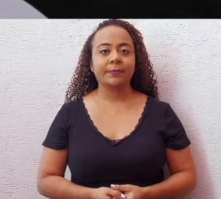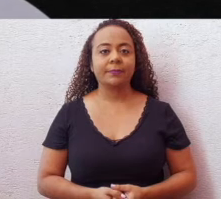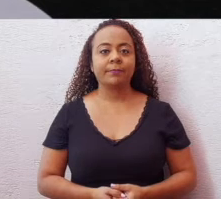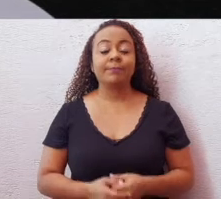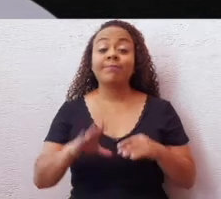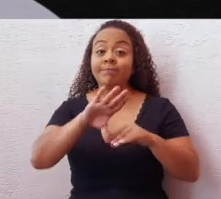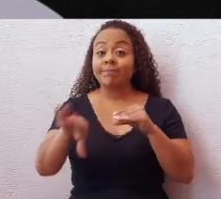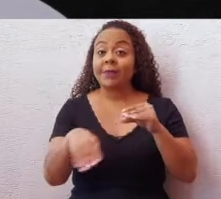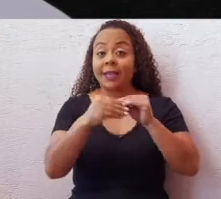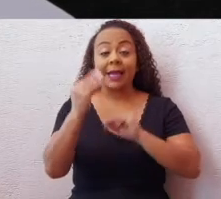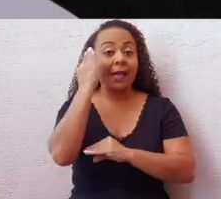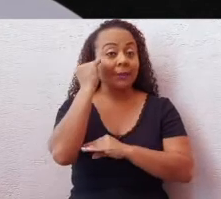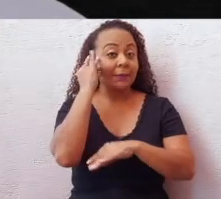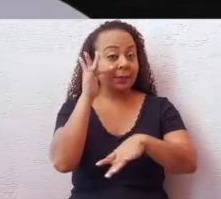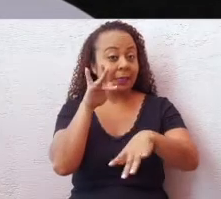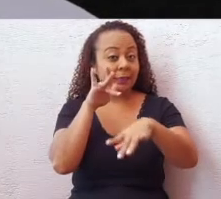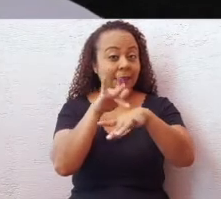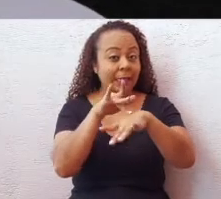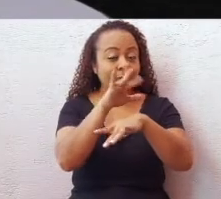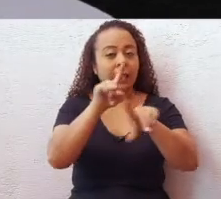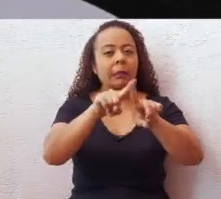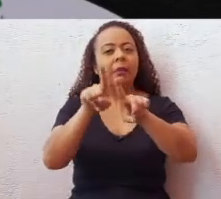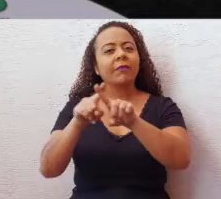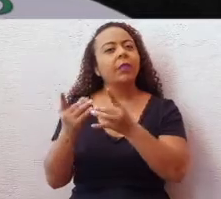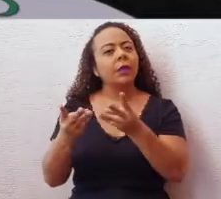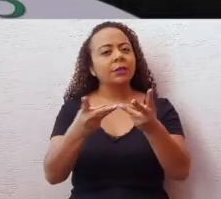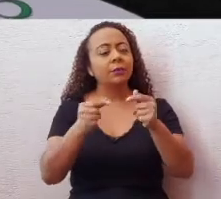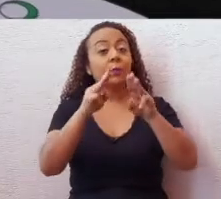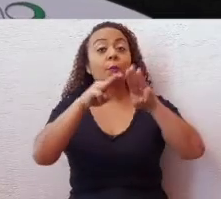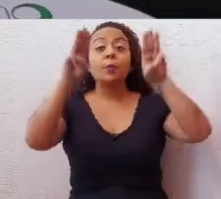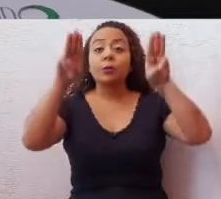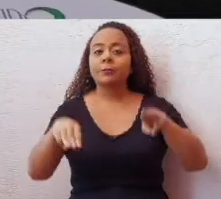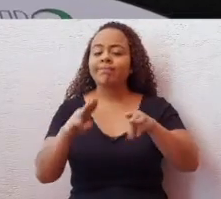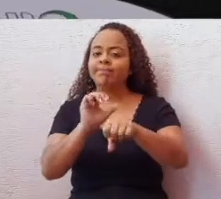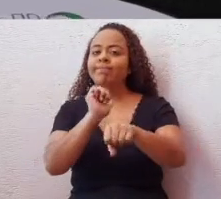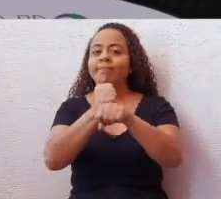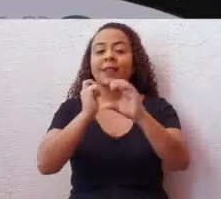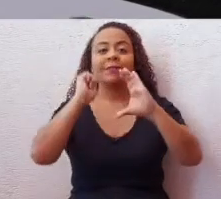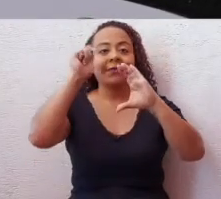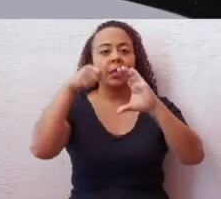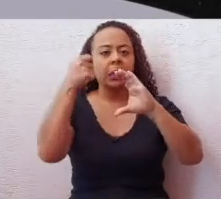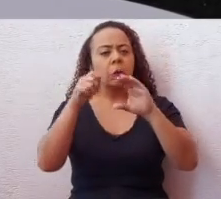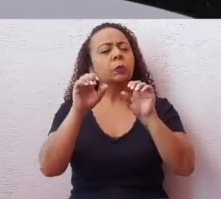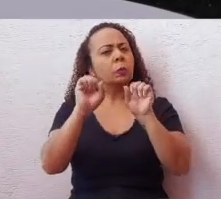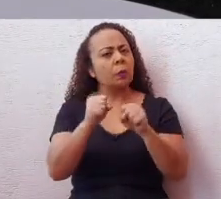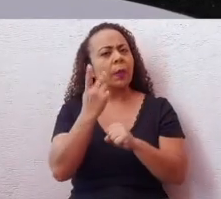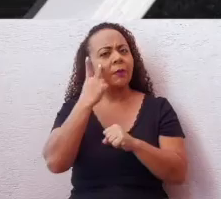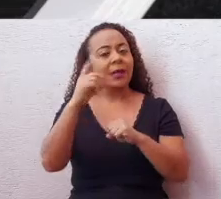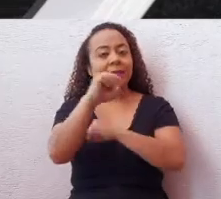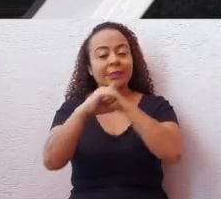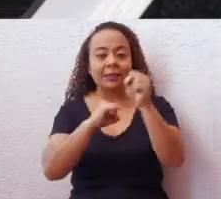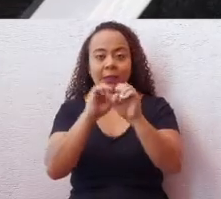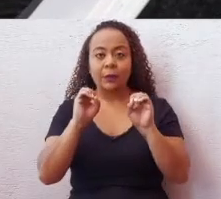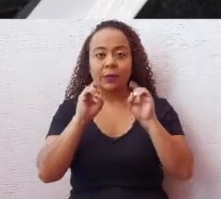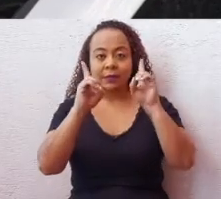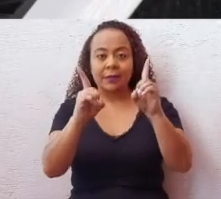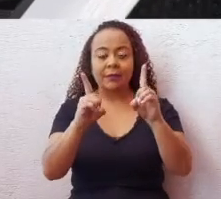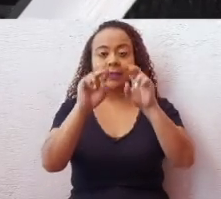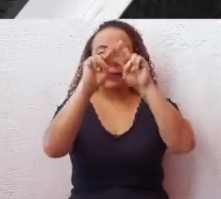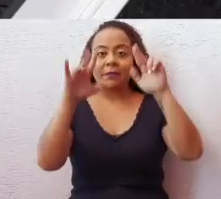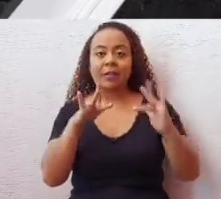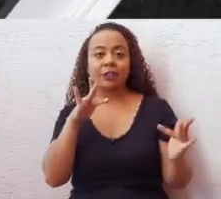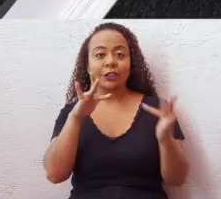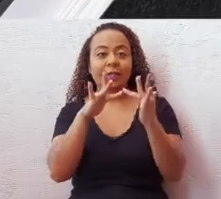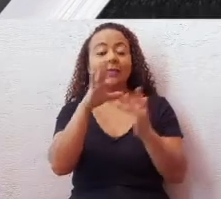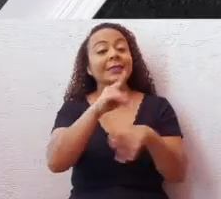complementando la experiencia táctil de varios insumos el museo ha creado videos disponibles en la sala educativa y en las redes